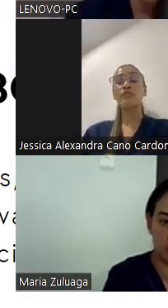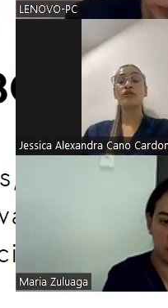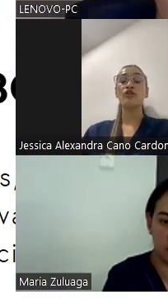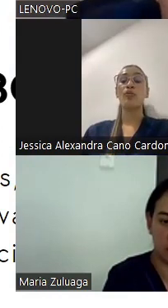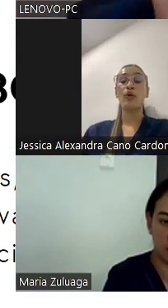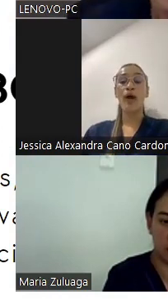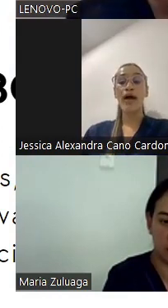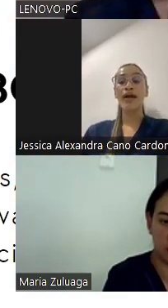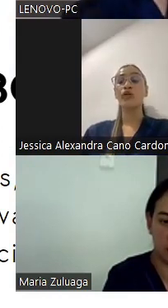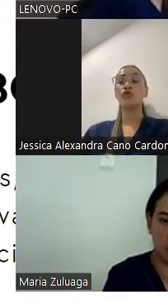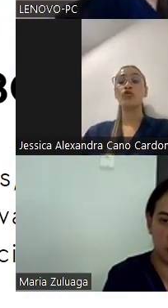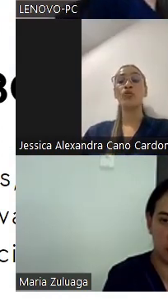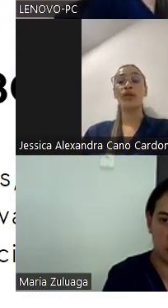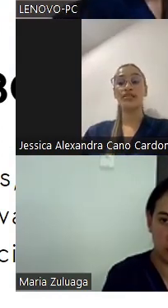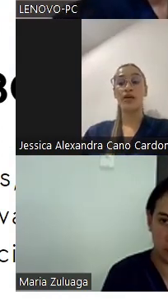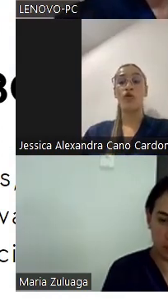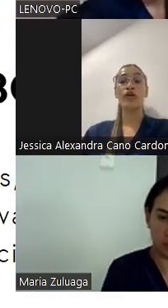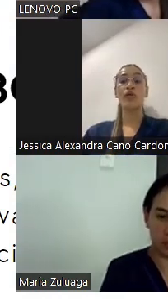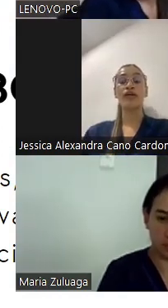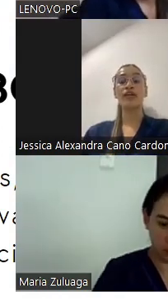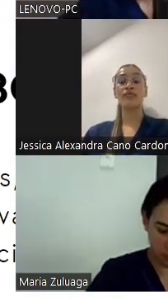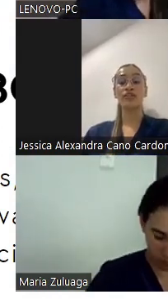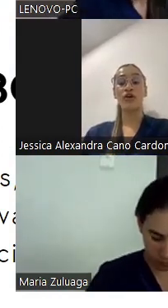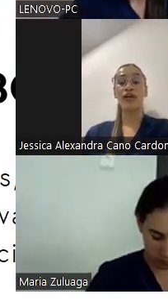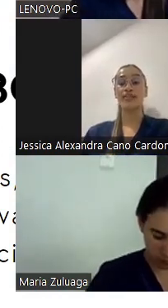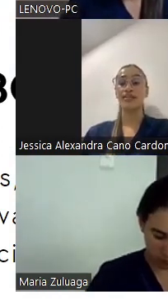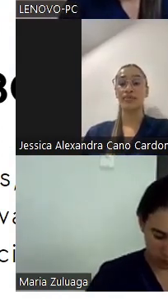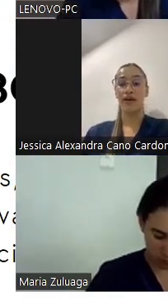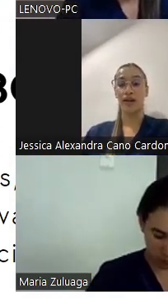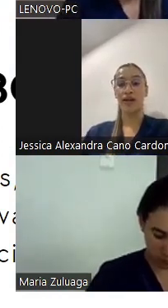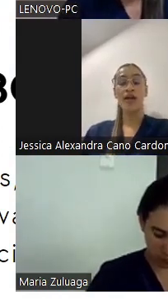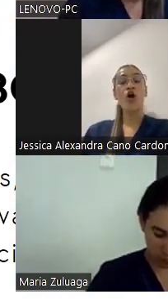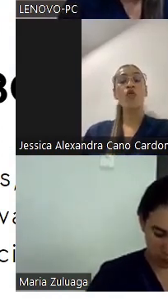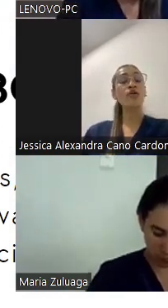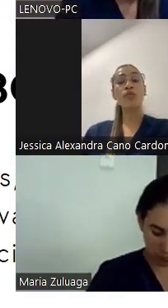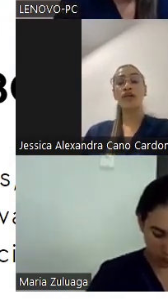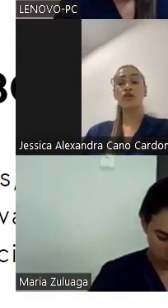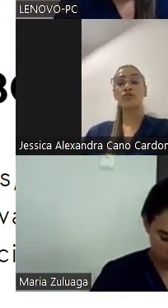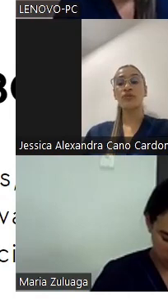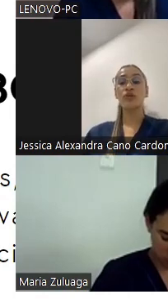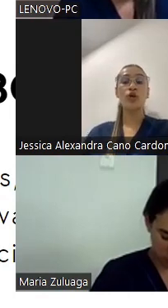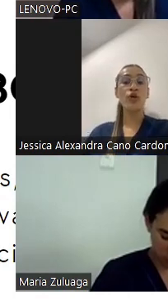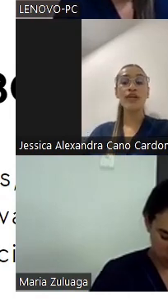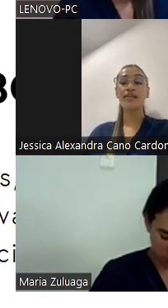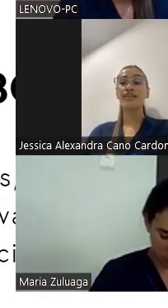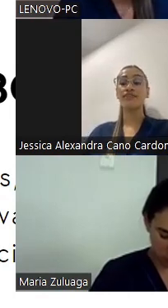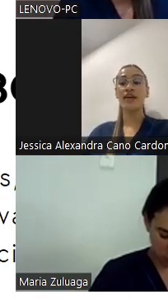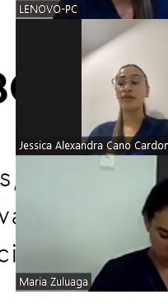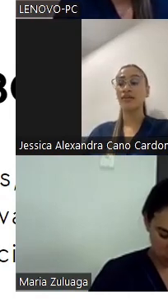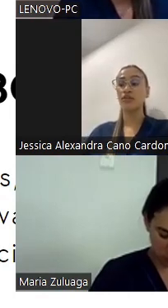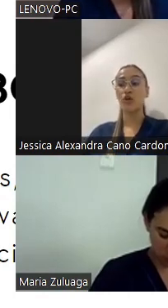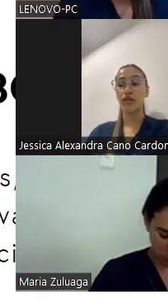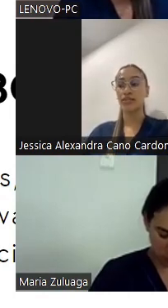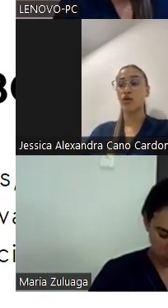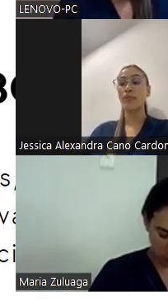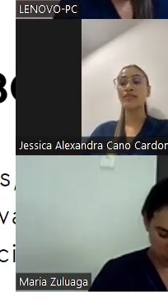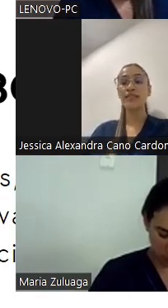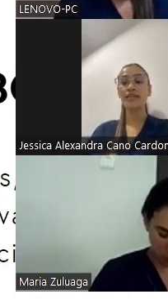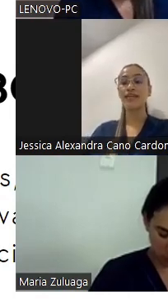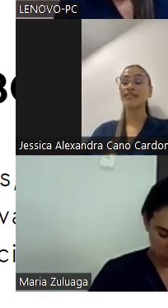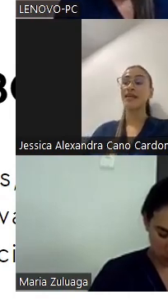una intervención probada, el uso de un placebo o ninguna intervención es aceptable, o cuando por razones metodológicas científicamente sólidas